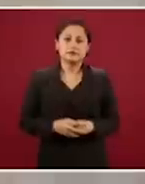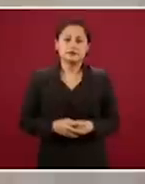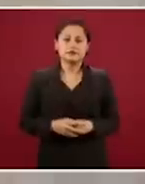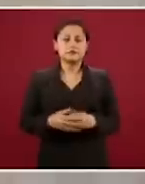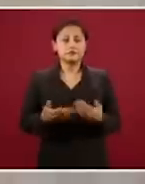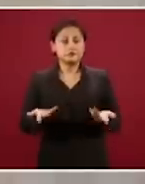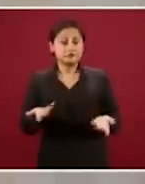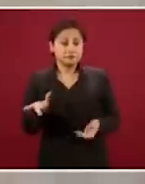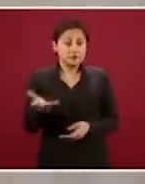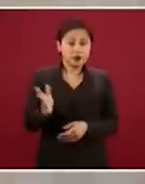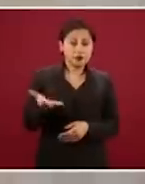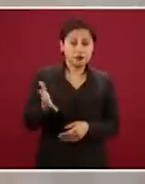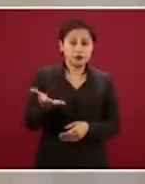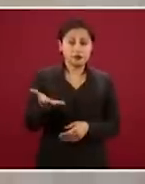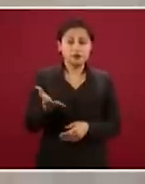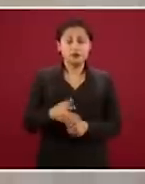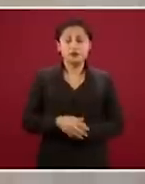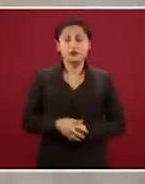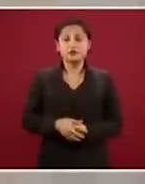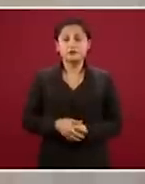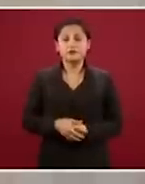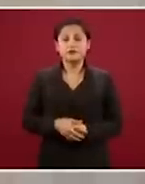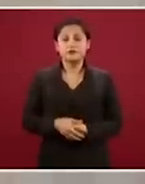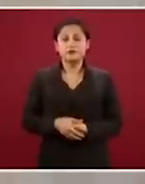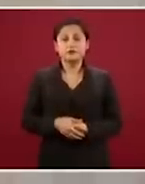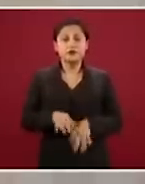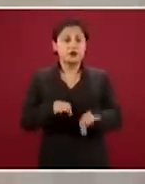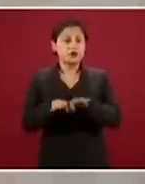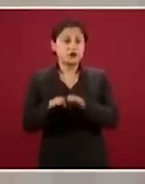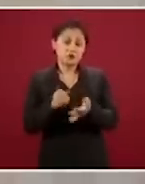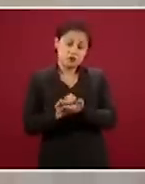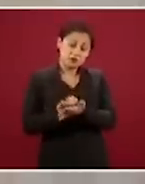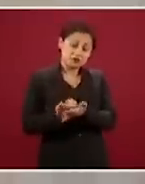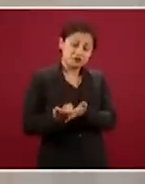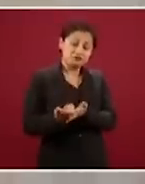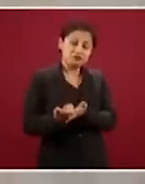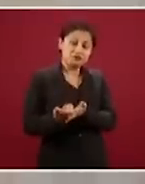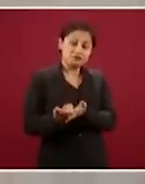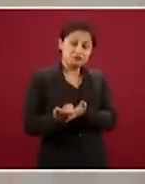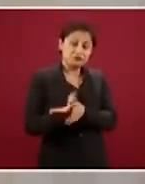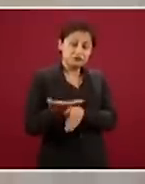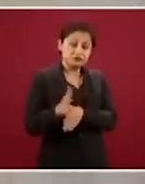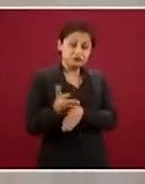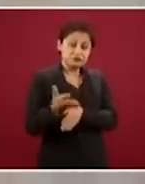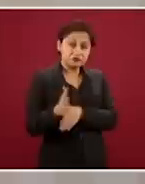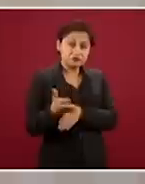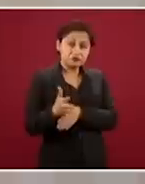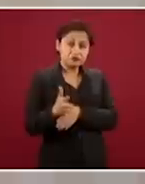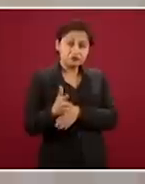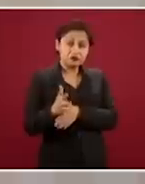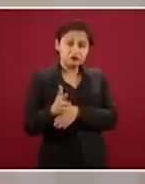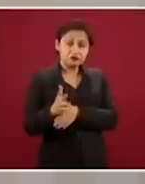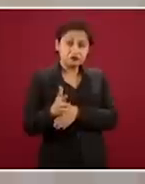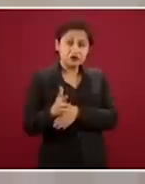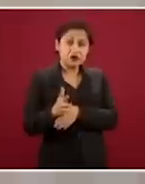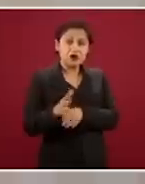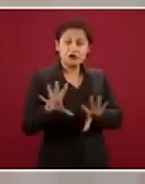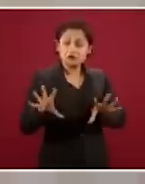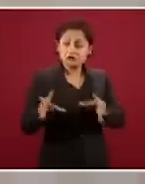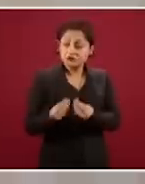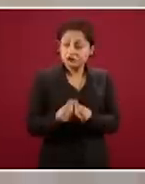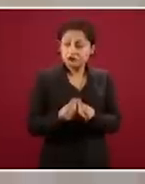Estamos hablando del salario promedio de más de 20 millones de trabajadores